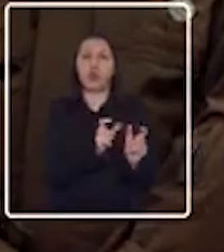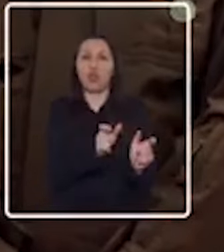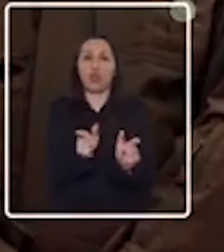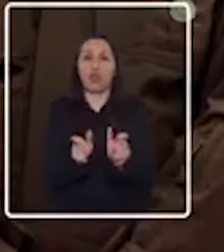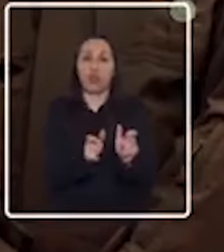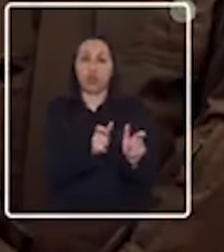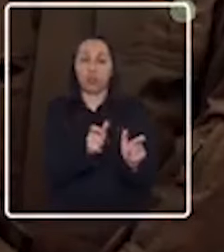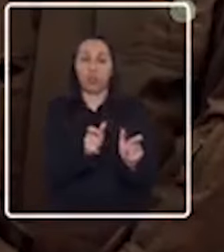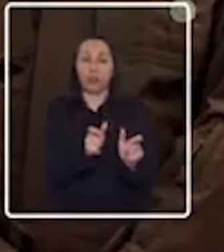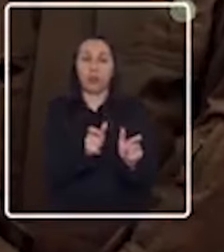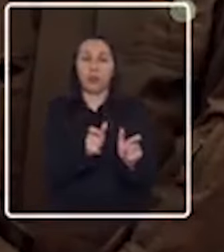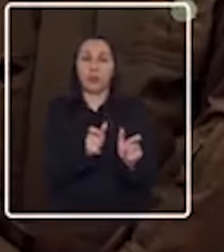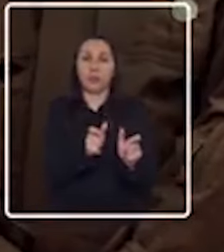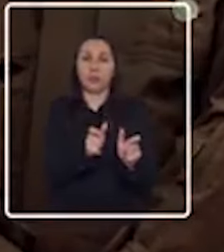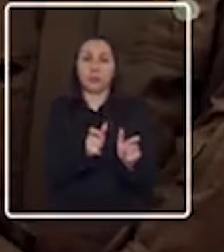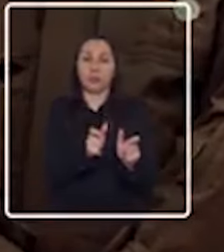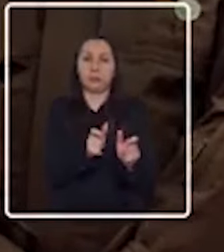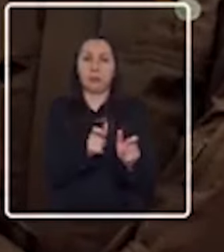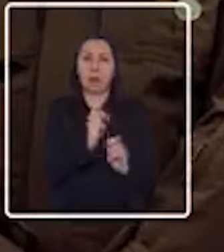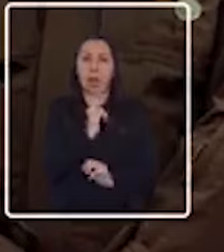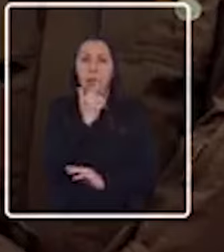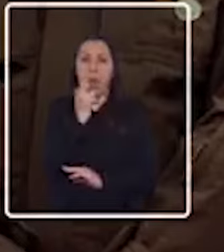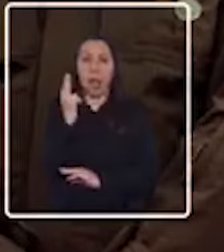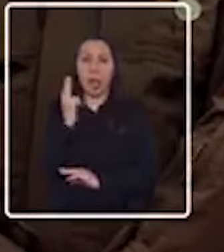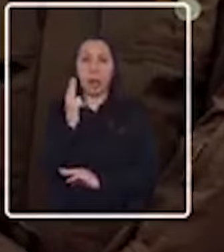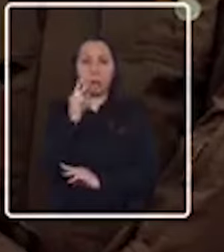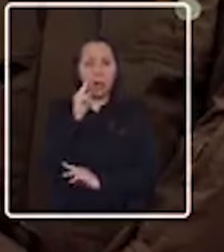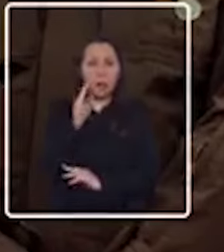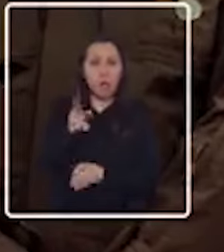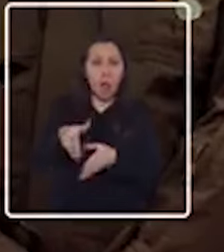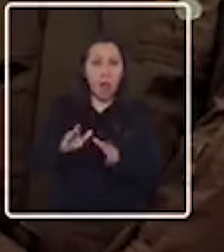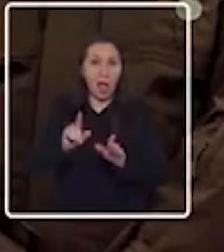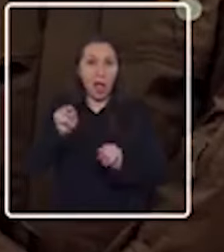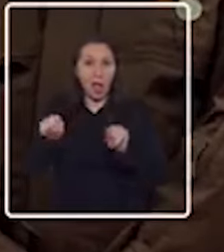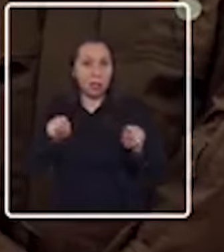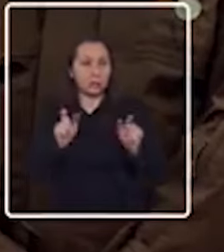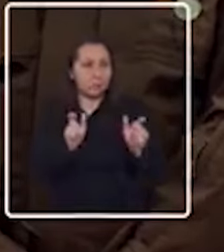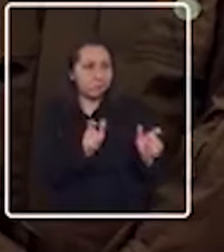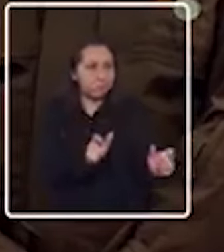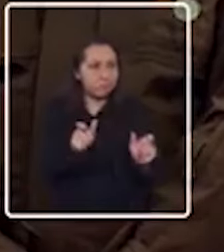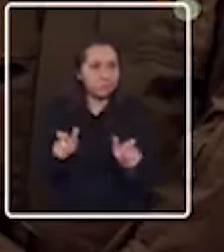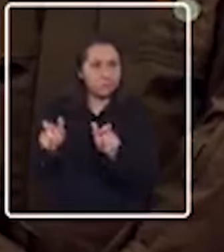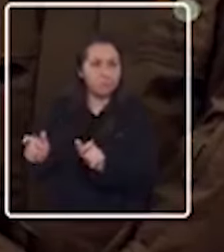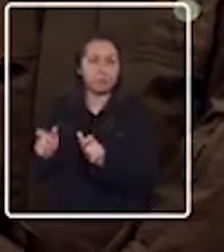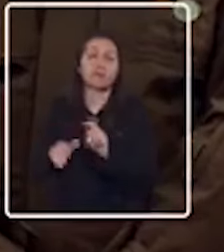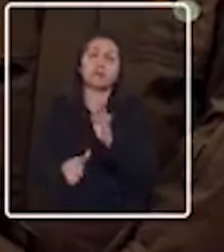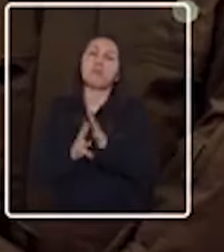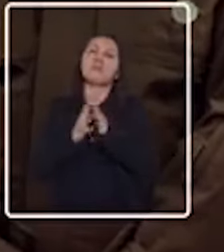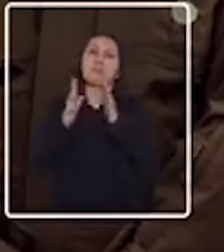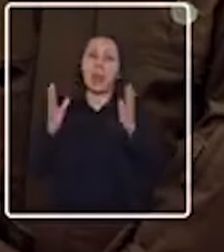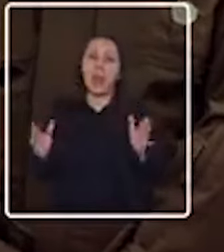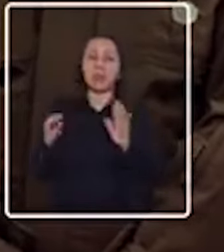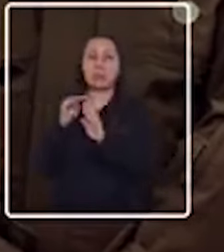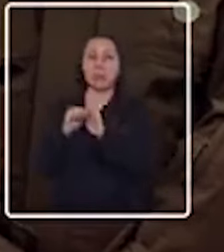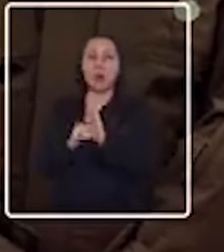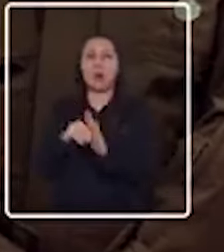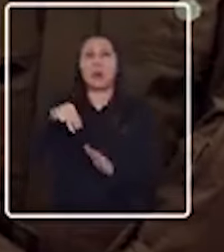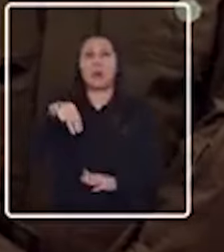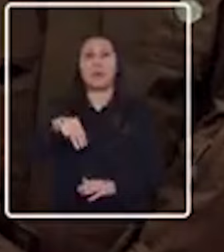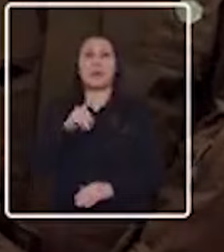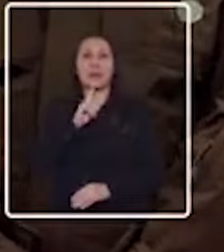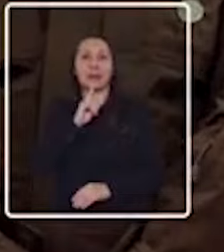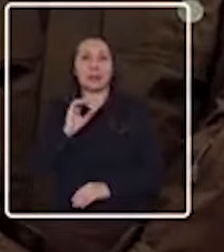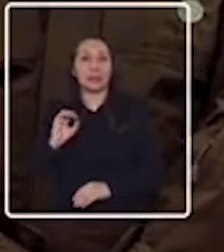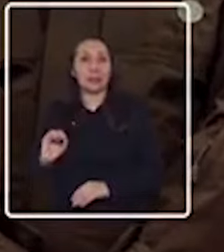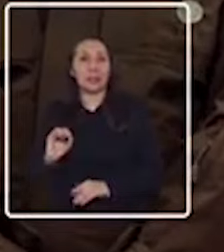control del armamento que está circulando en las calles, reforzando aún más el programa MT0, y a